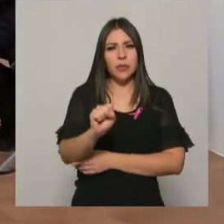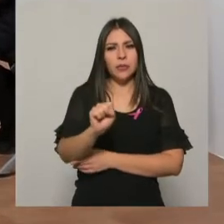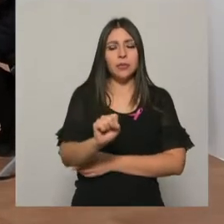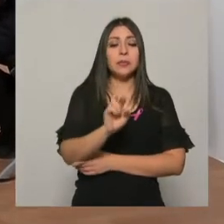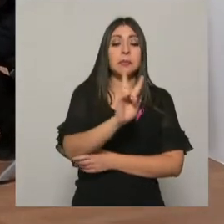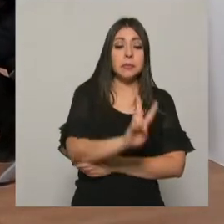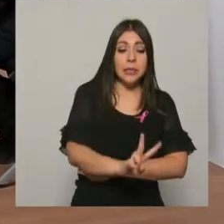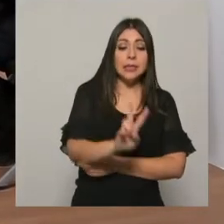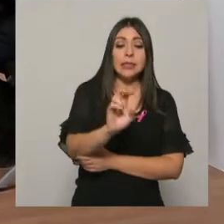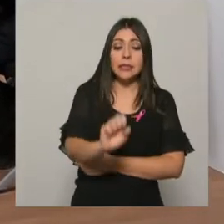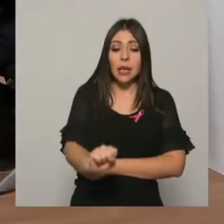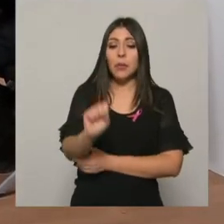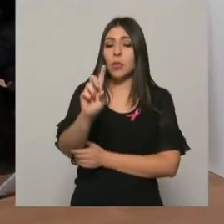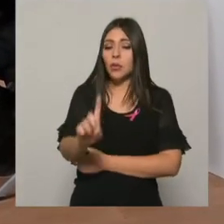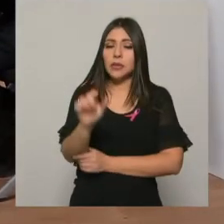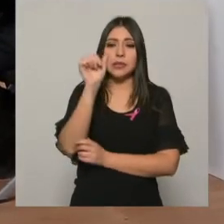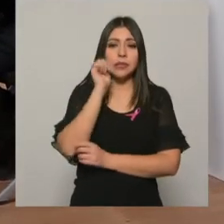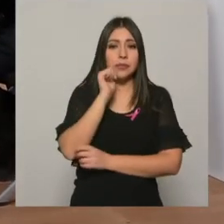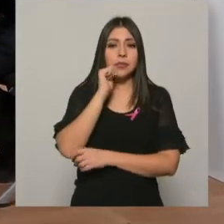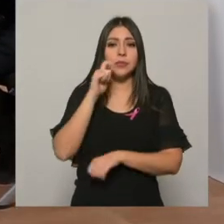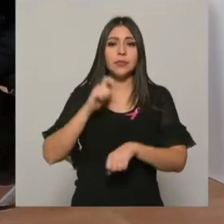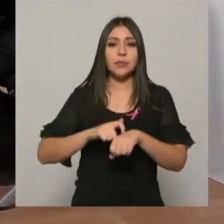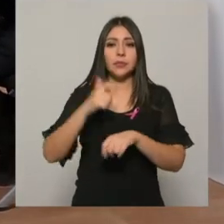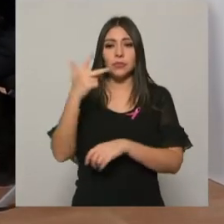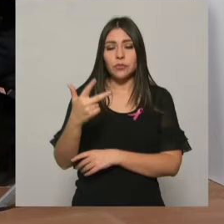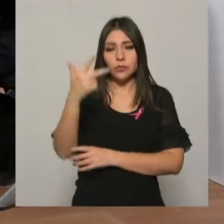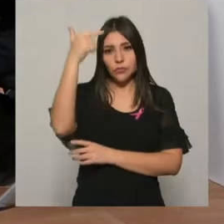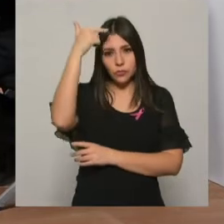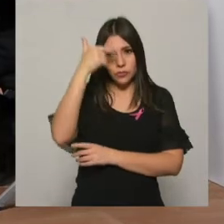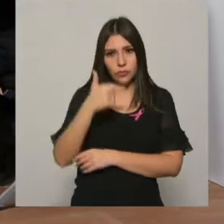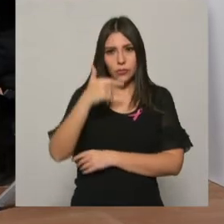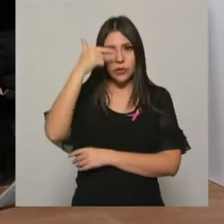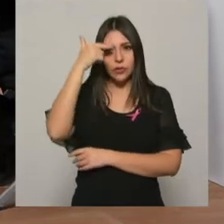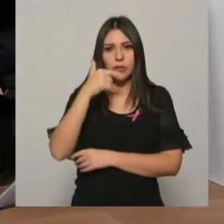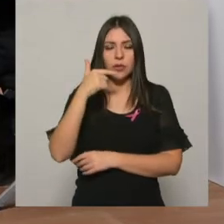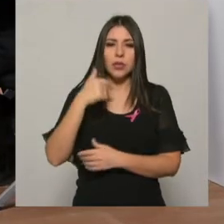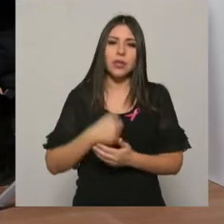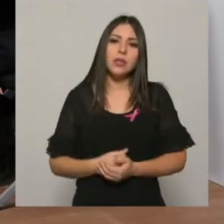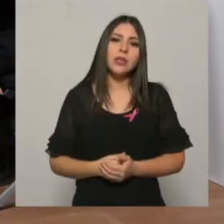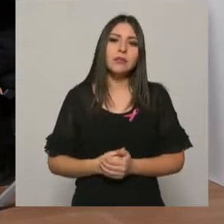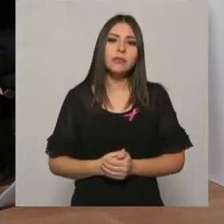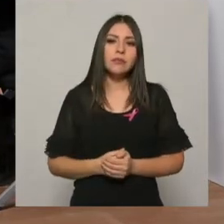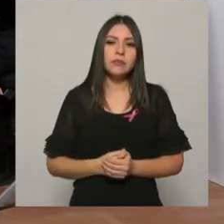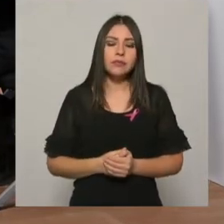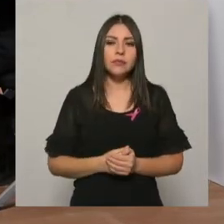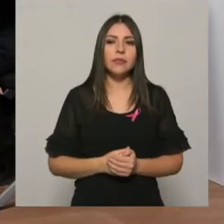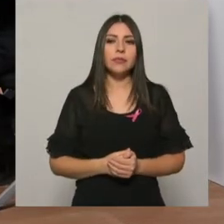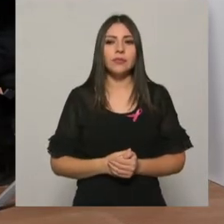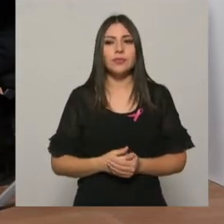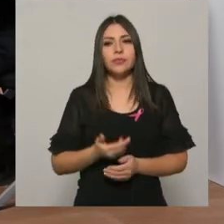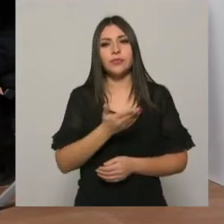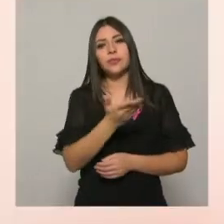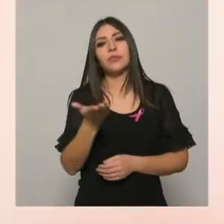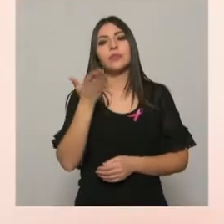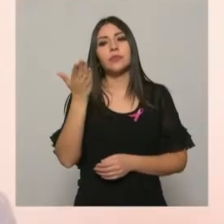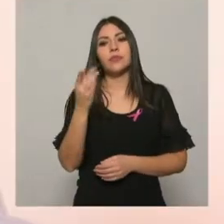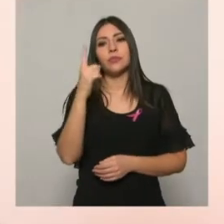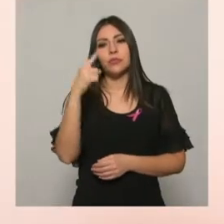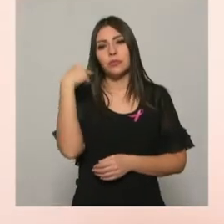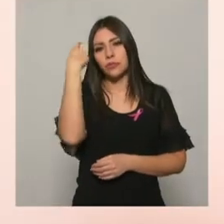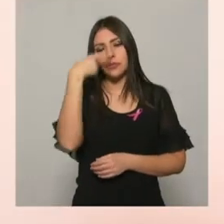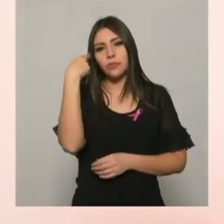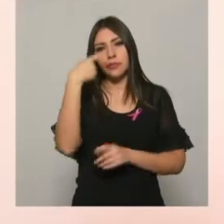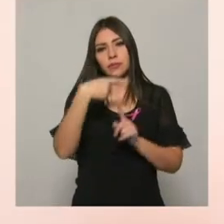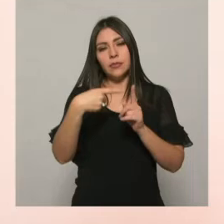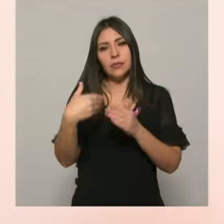viernes, sábado y domingo a las 8 de la mañana, a las 8 de la noche. Pedimos que estén asistiendo 1 hora y media antes,